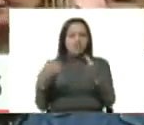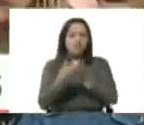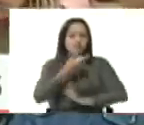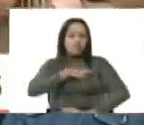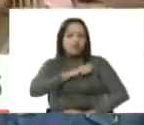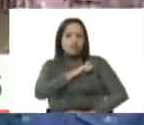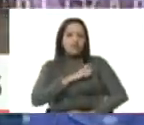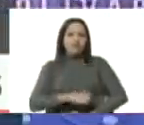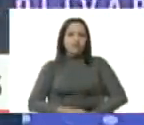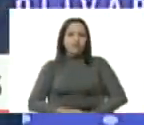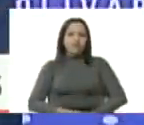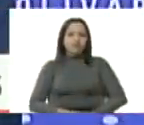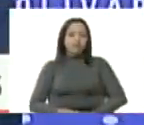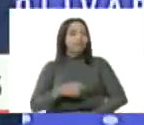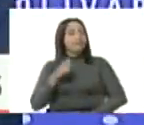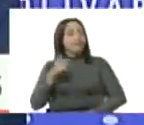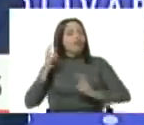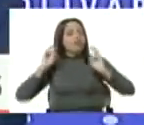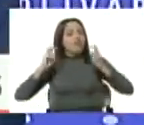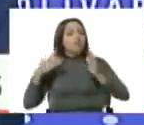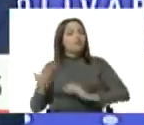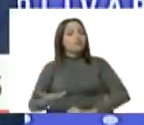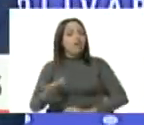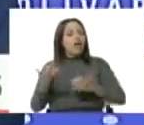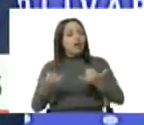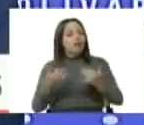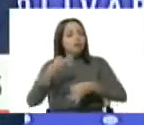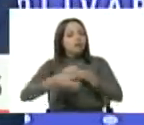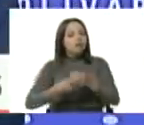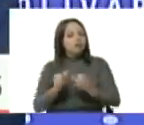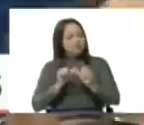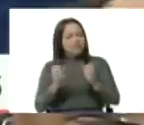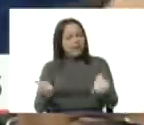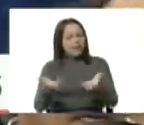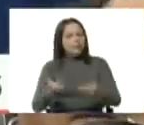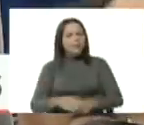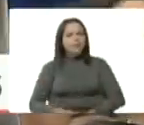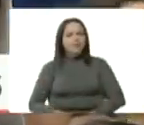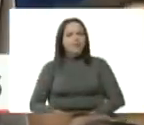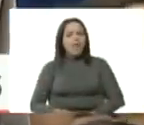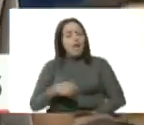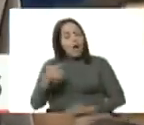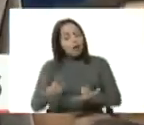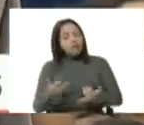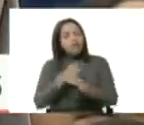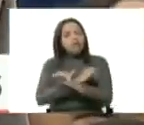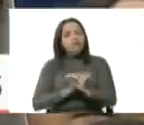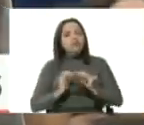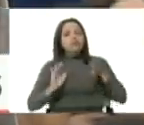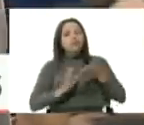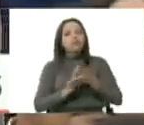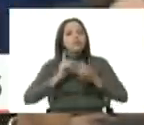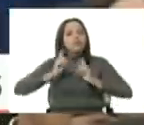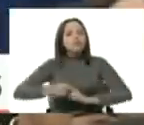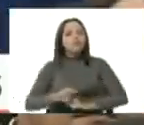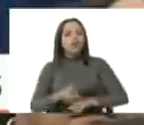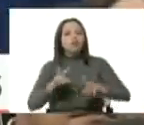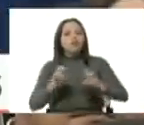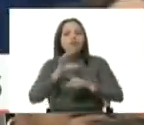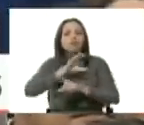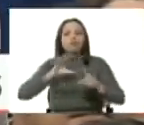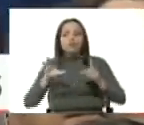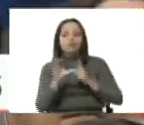ese es un tema importante. Ahora lo vamos a comentar. Sigue. Y bueno, no cierro, presidente, con también, como estamos hablando de la nueva